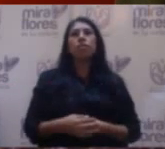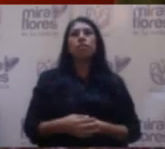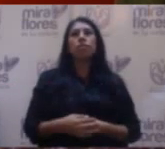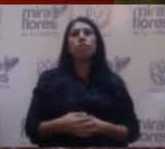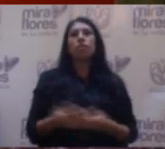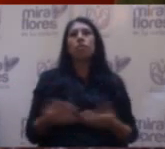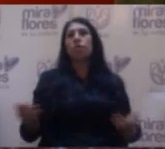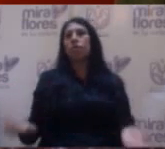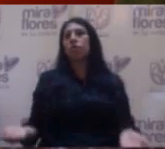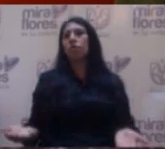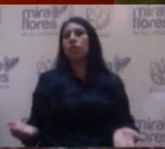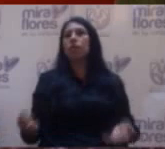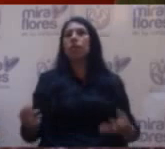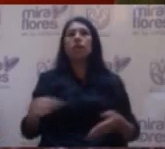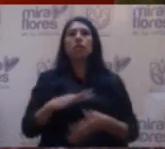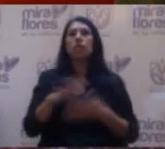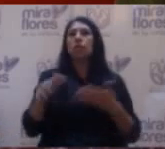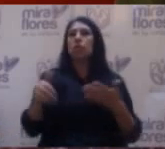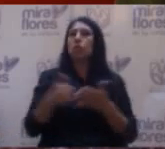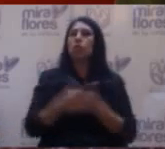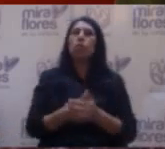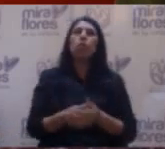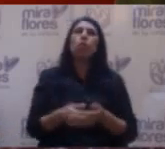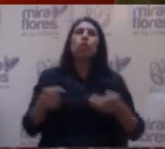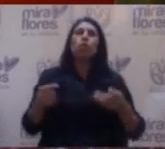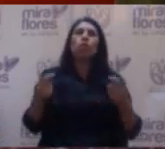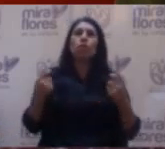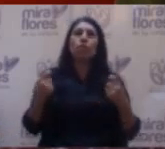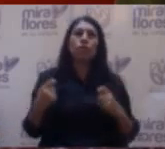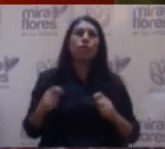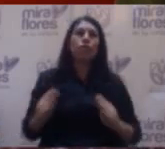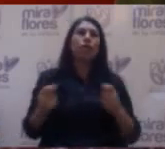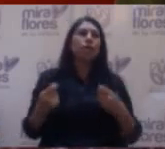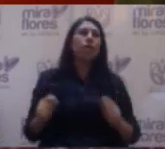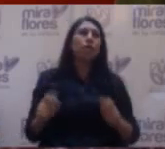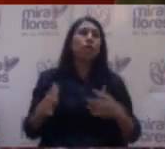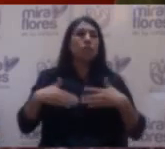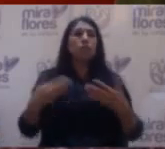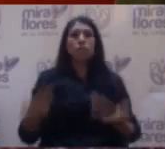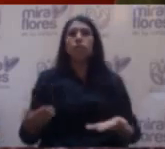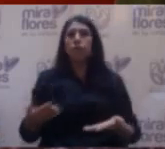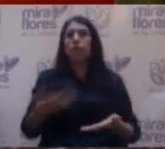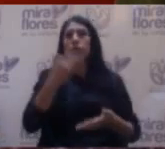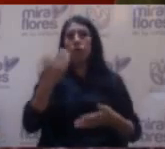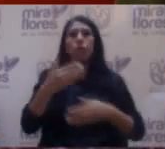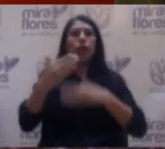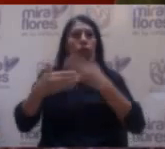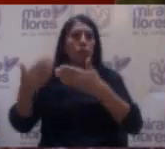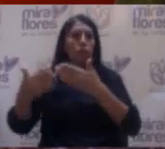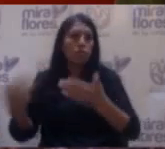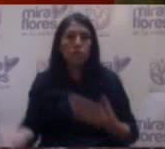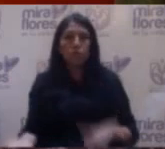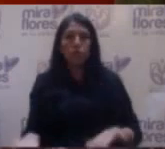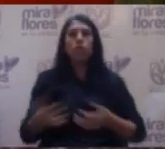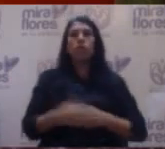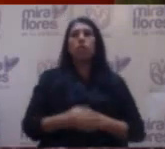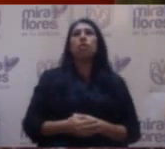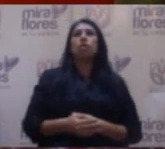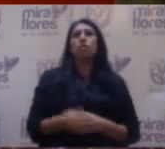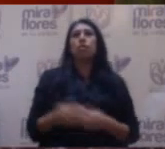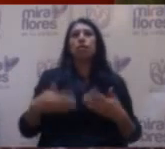Sin duda que todo esfuerzo puede todavía ser mejor, y en eso estamos, y eso es parte del trabajo que se viene